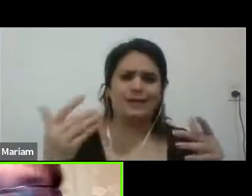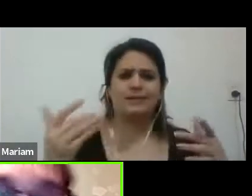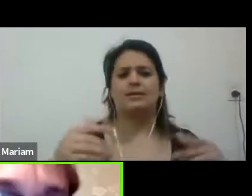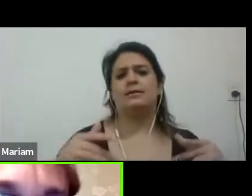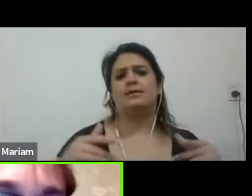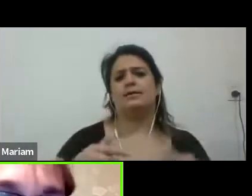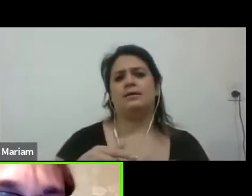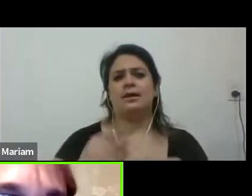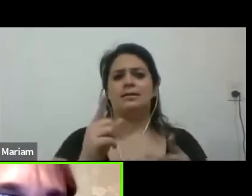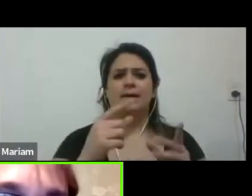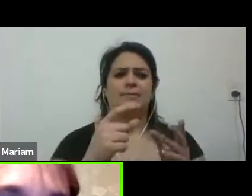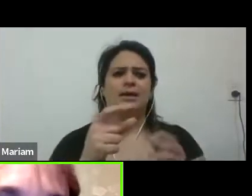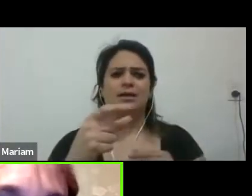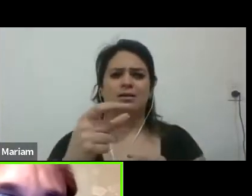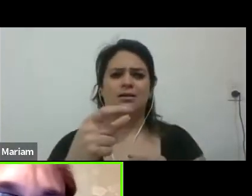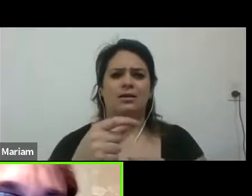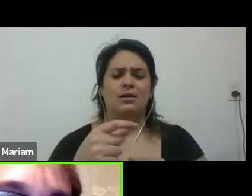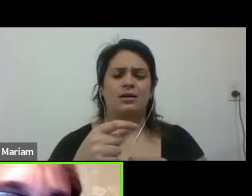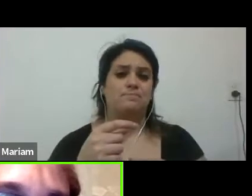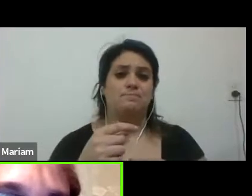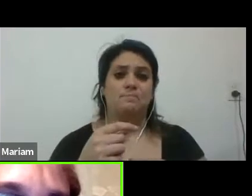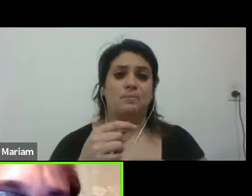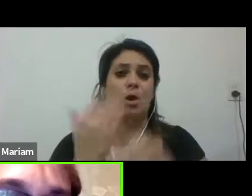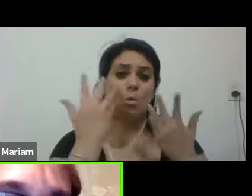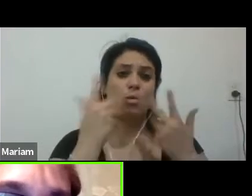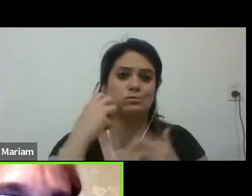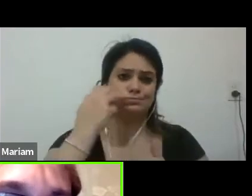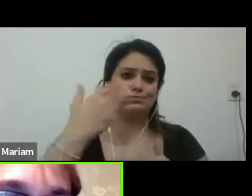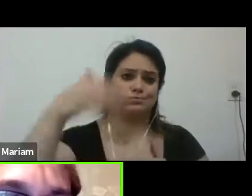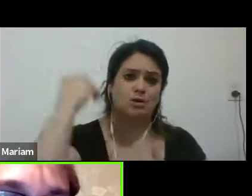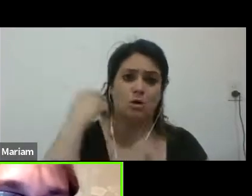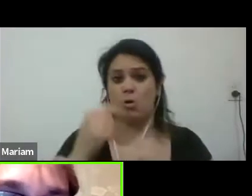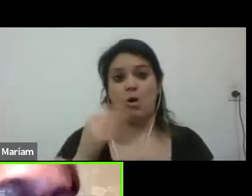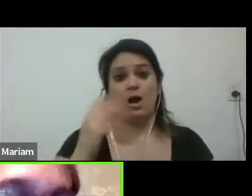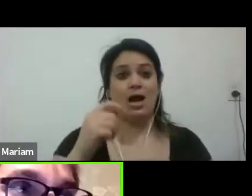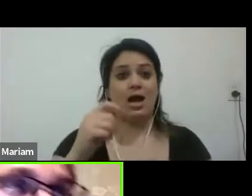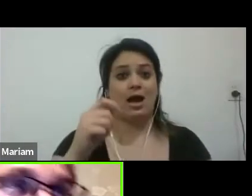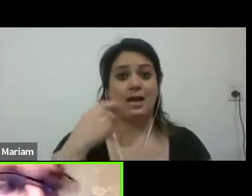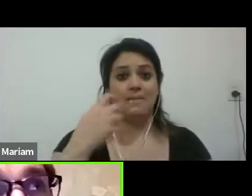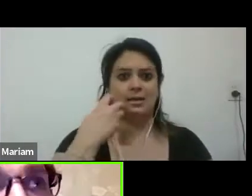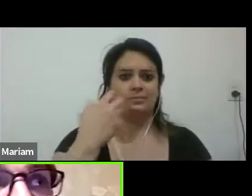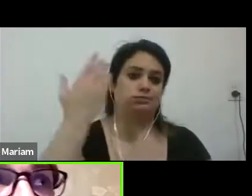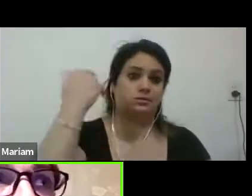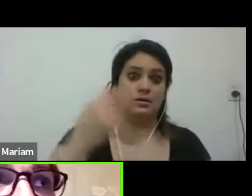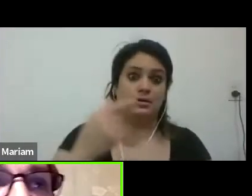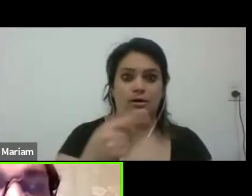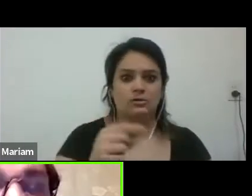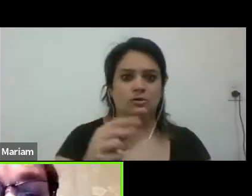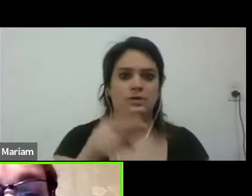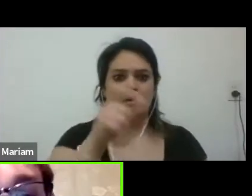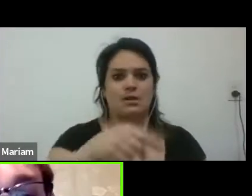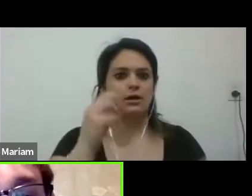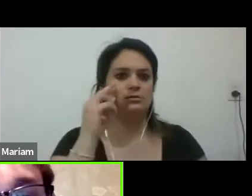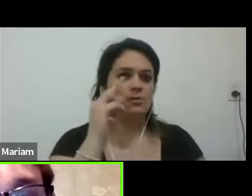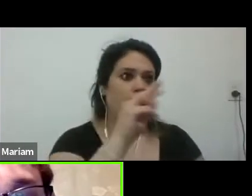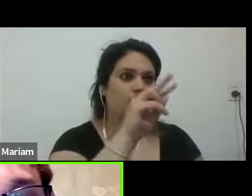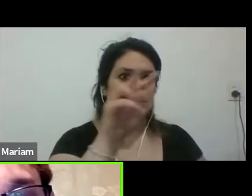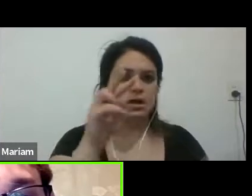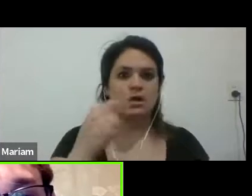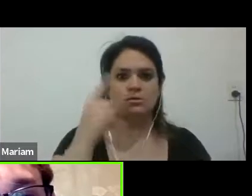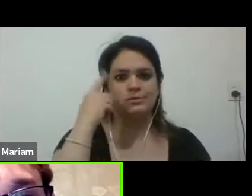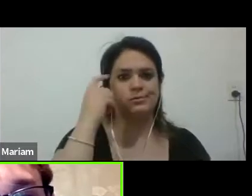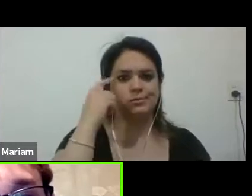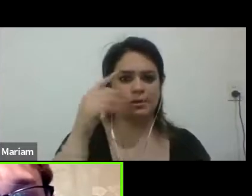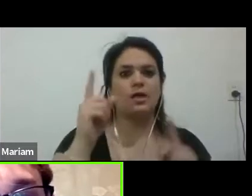fósiles un montón de cosas en los pasillos que son sumamente interesante y que el alumno pasa horas viendo a medida que va cursando las